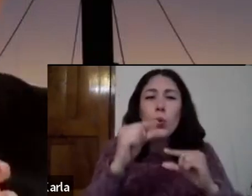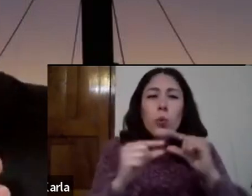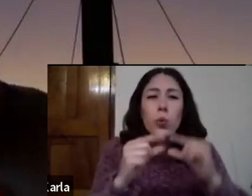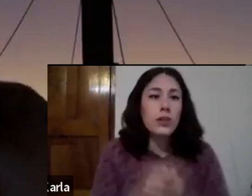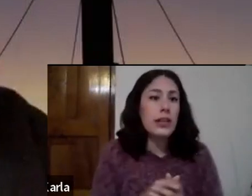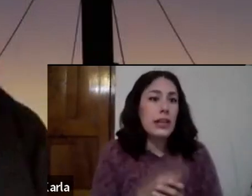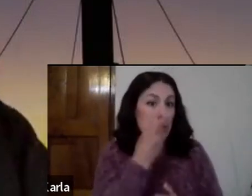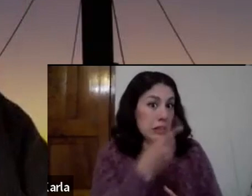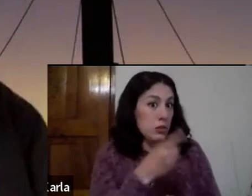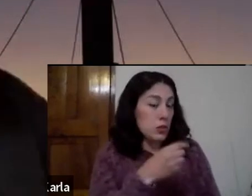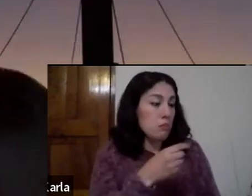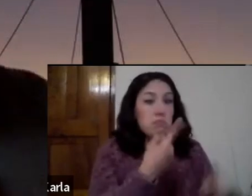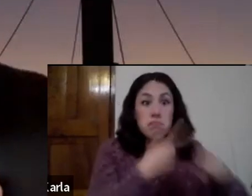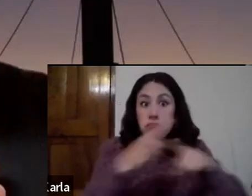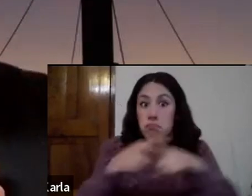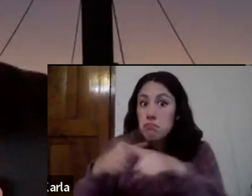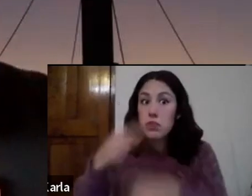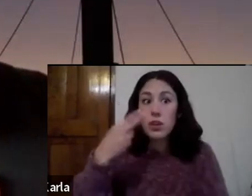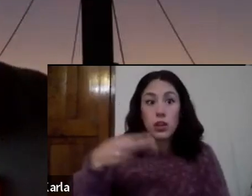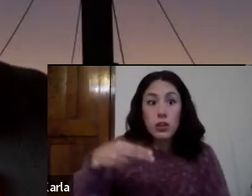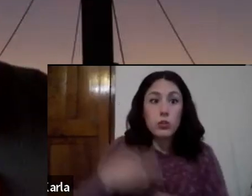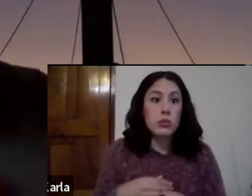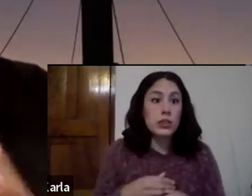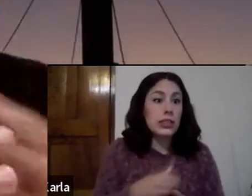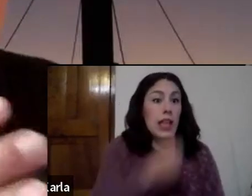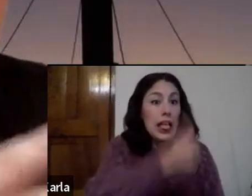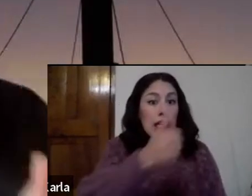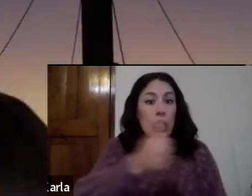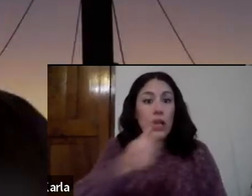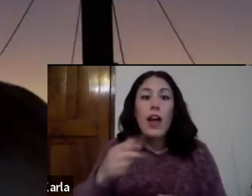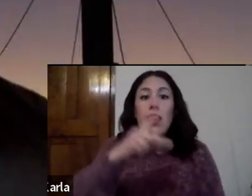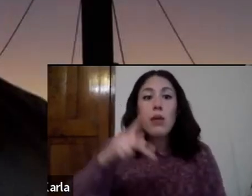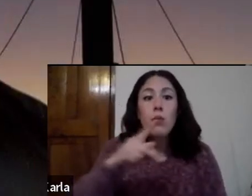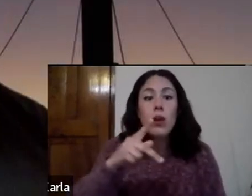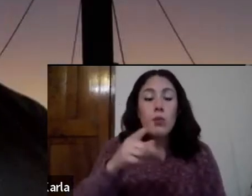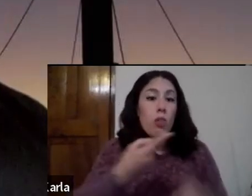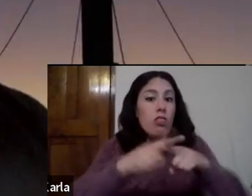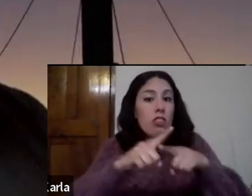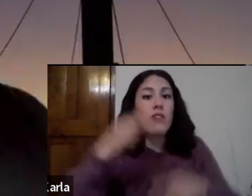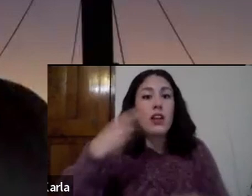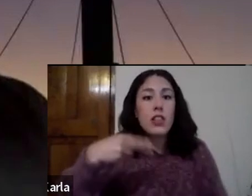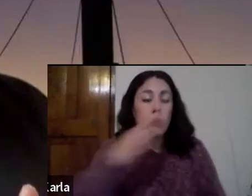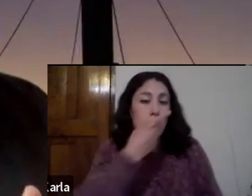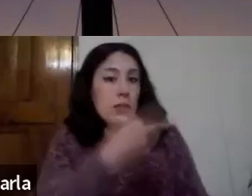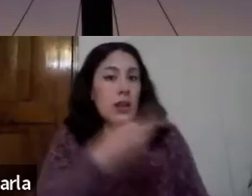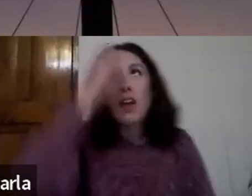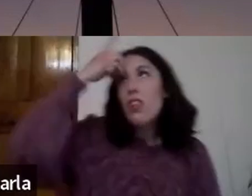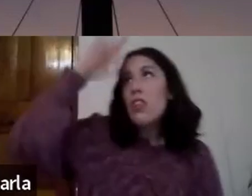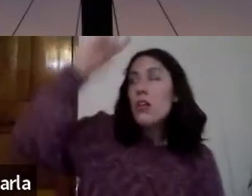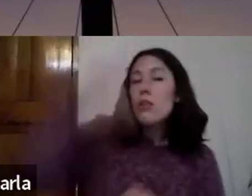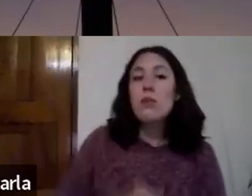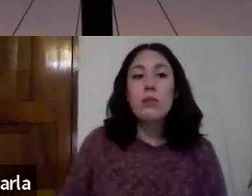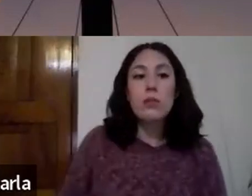sucede, ¿verdad? Con nuestra vida espiritual. ¿Verdad? Inicialmente cuando somos niños, conocemos a un Dios que